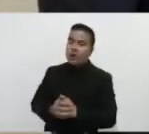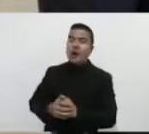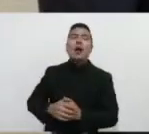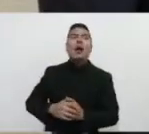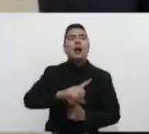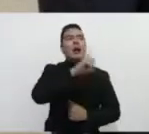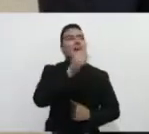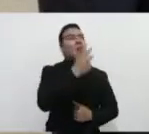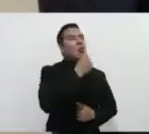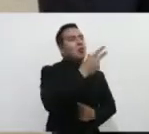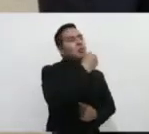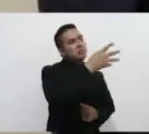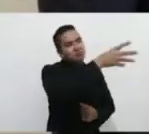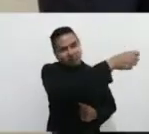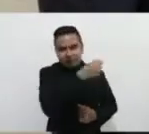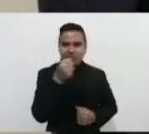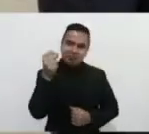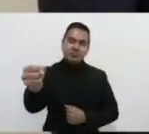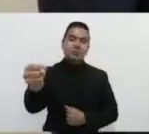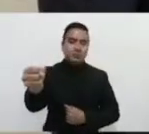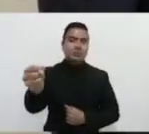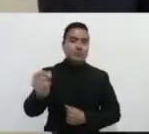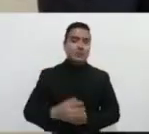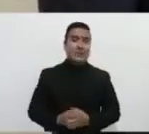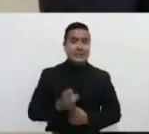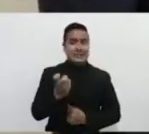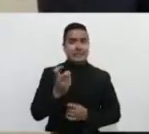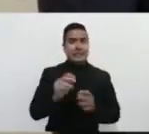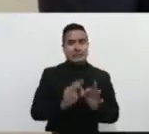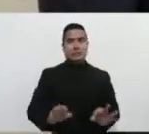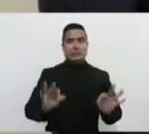a dejar esa participación para abrirle el